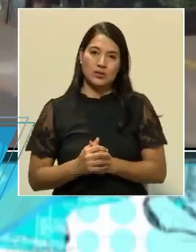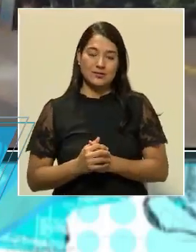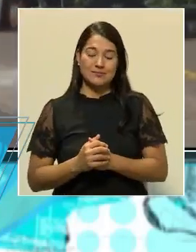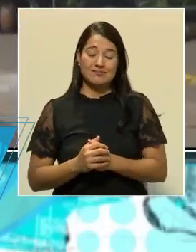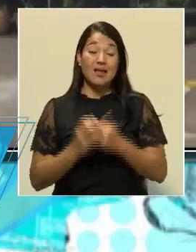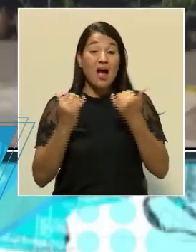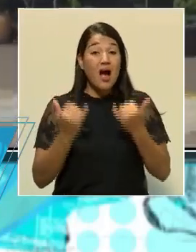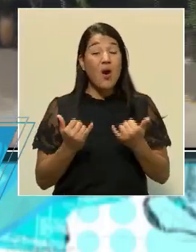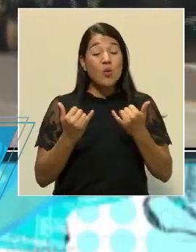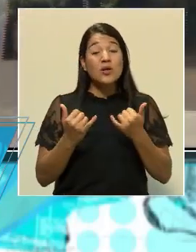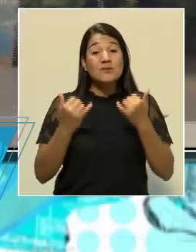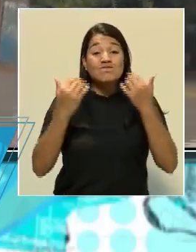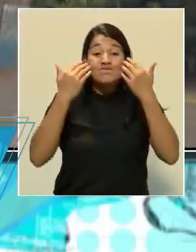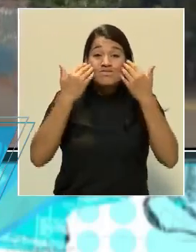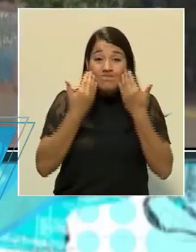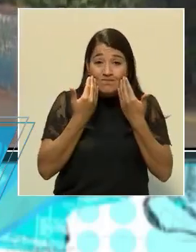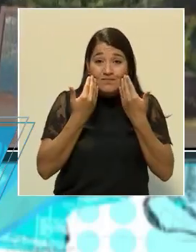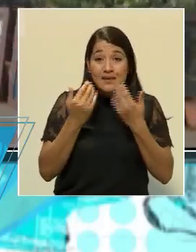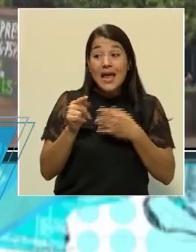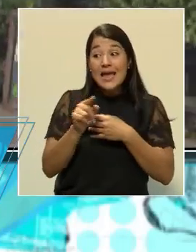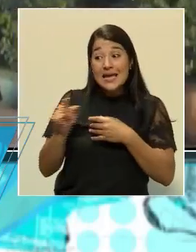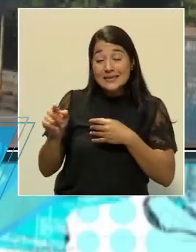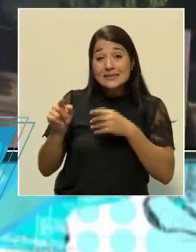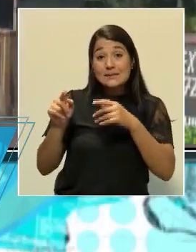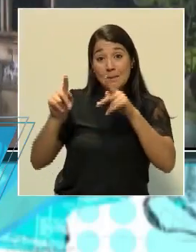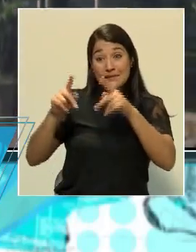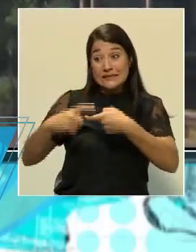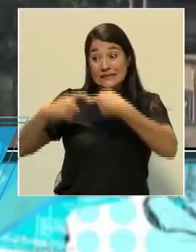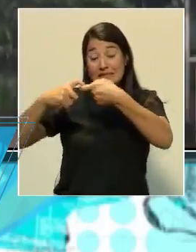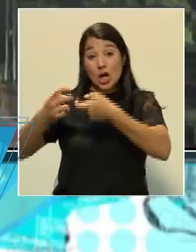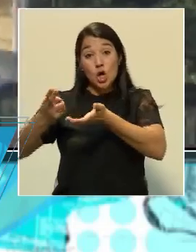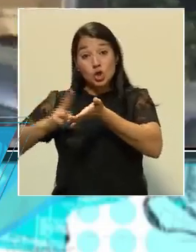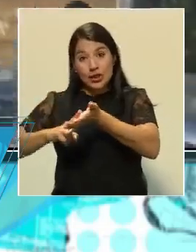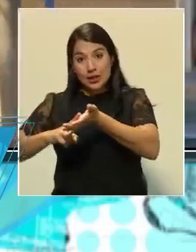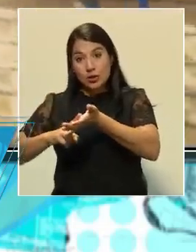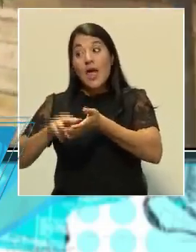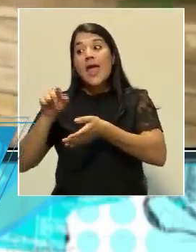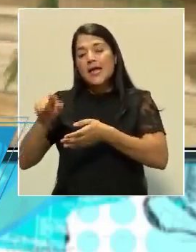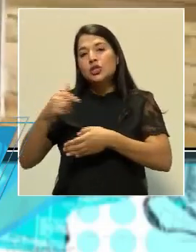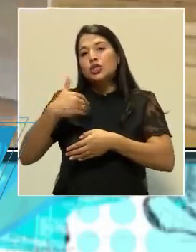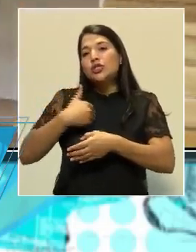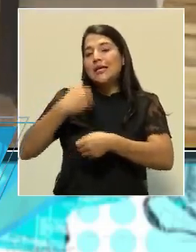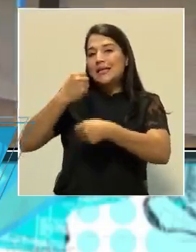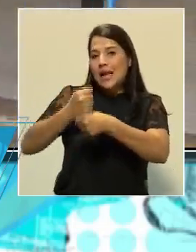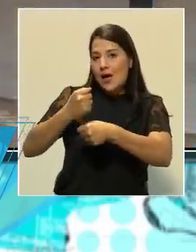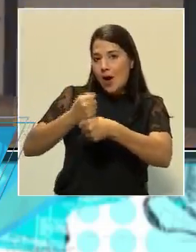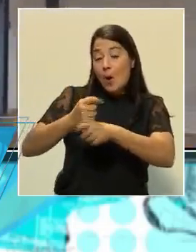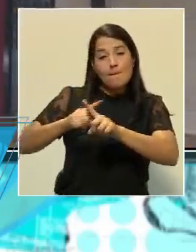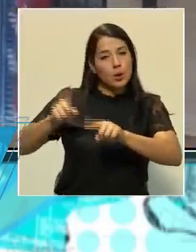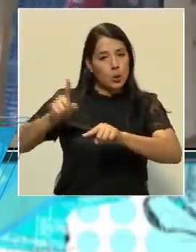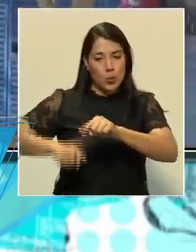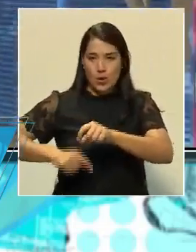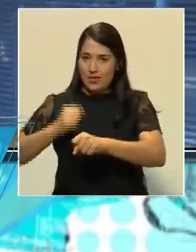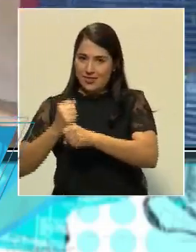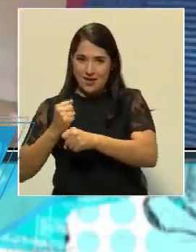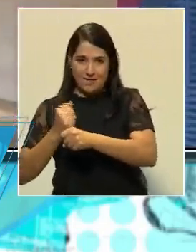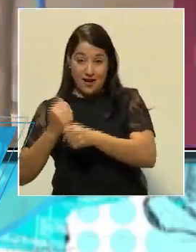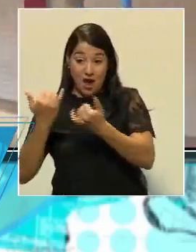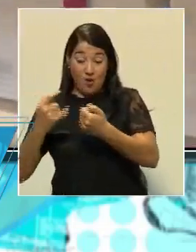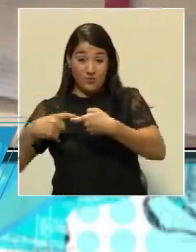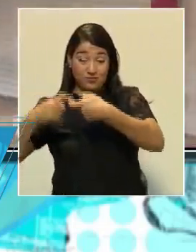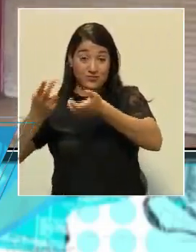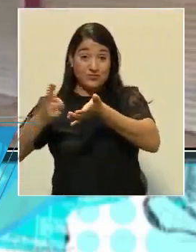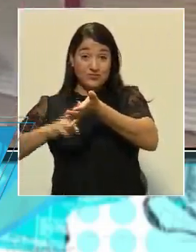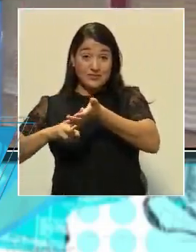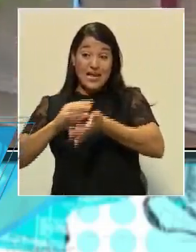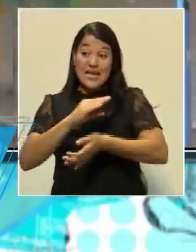es que son personas que tienen trabajo, pero que no pueden trabajar, y que tienen patronos que los